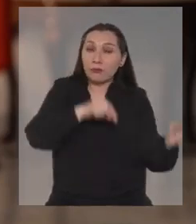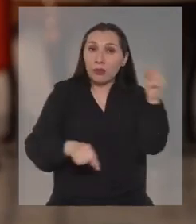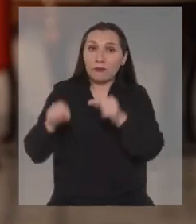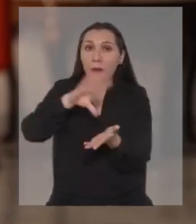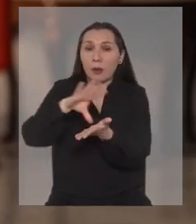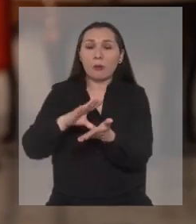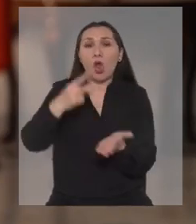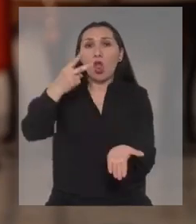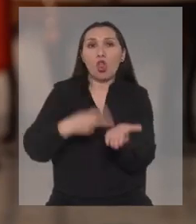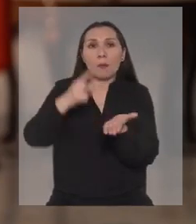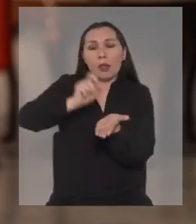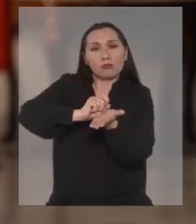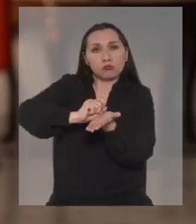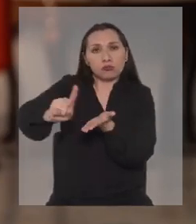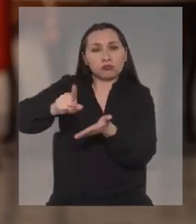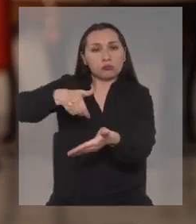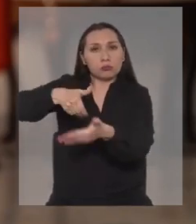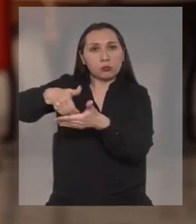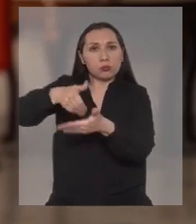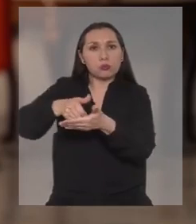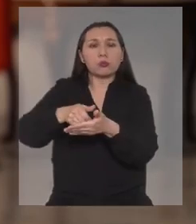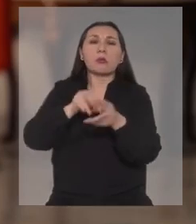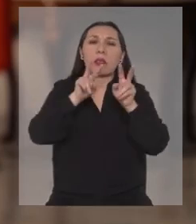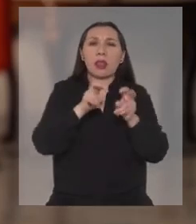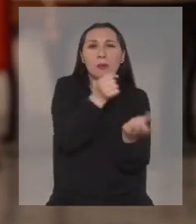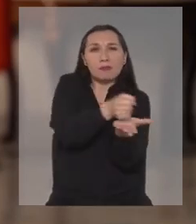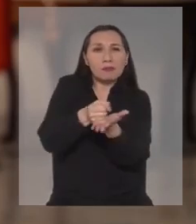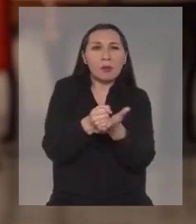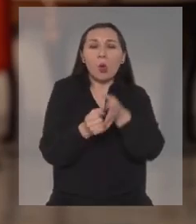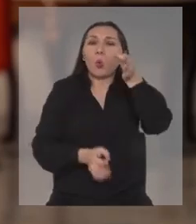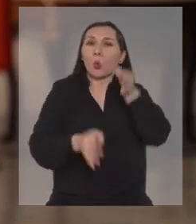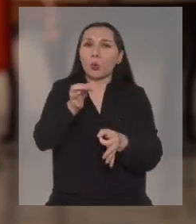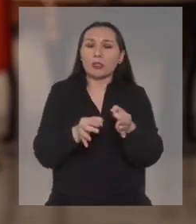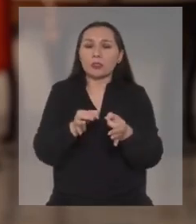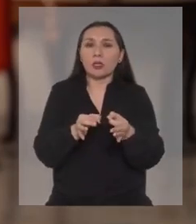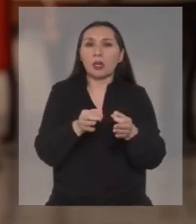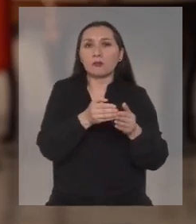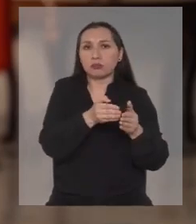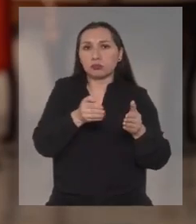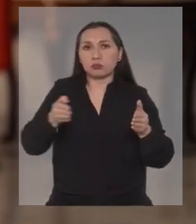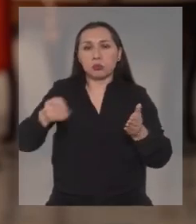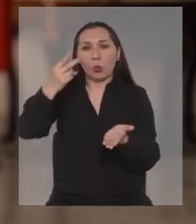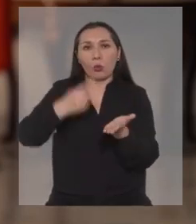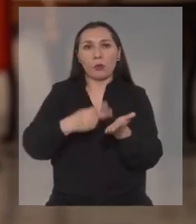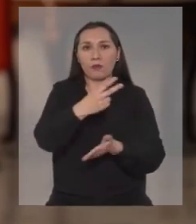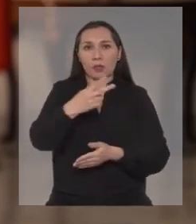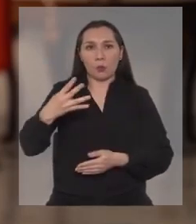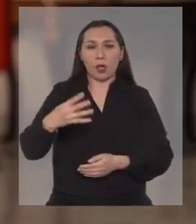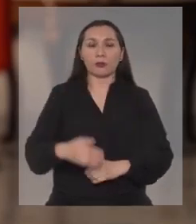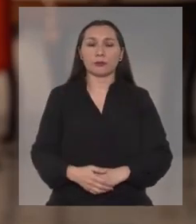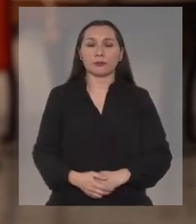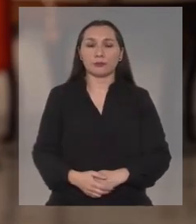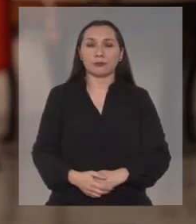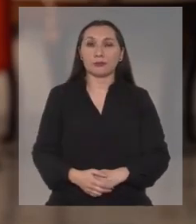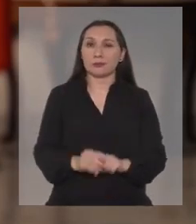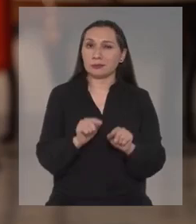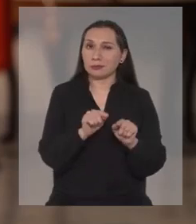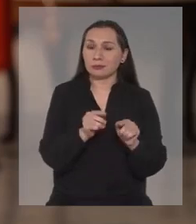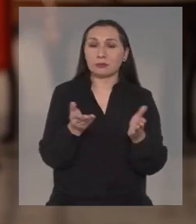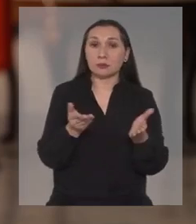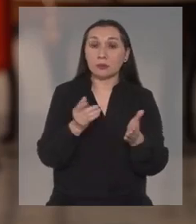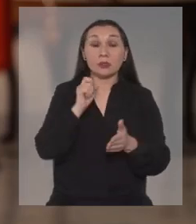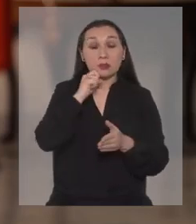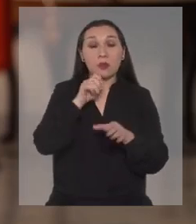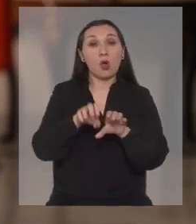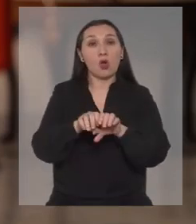hasta 2000 expulsiones administrativas y judiciales durante el 2024 esto